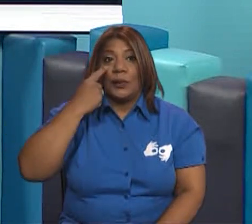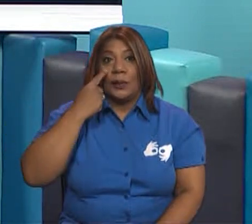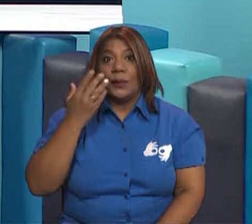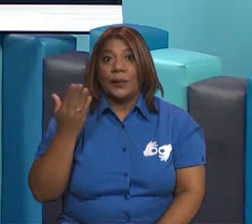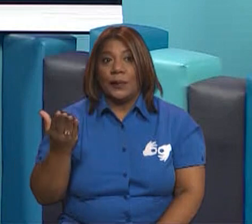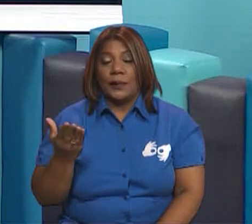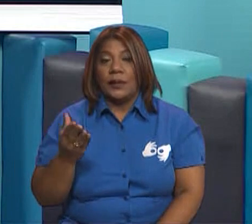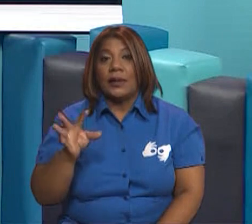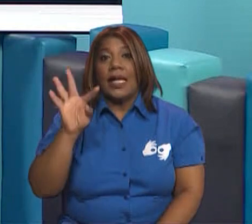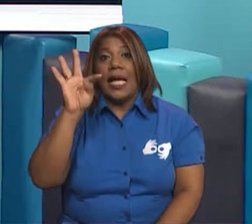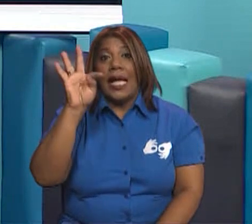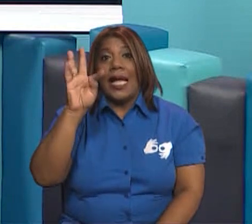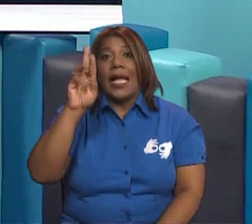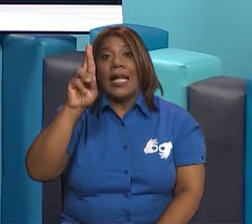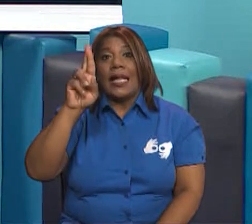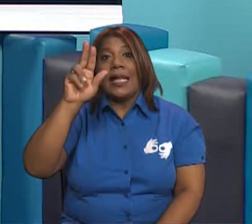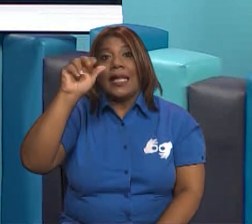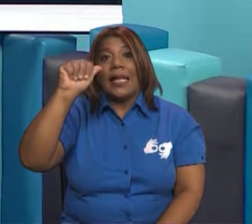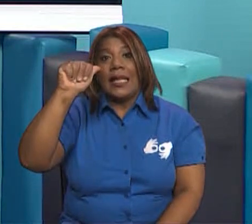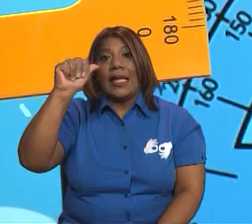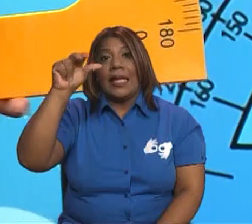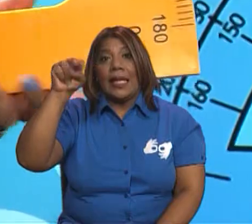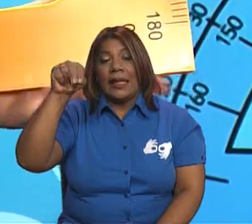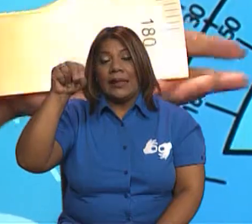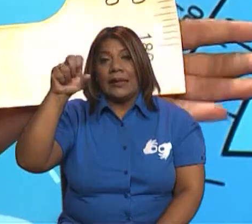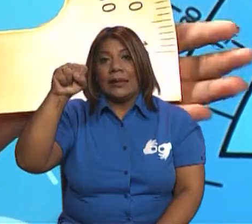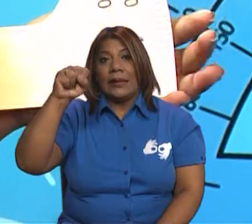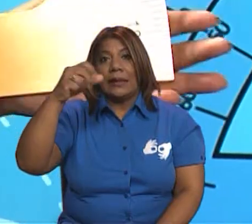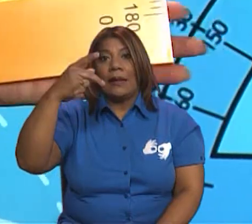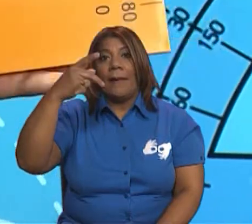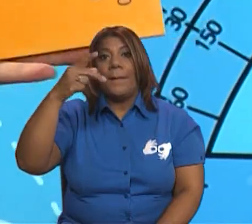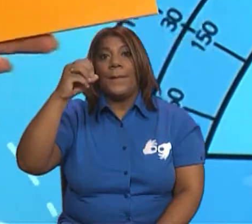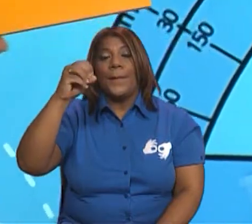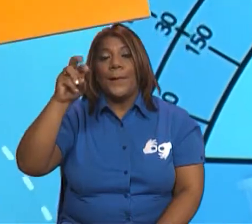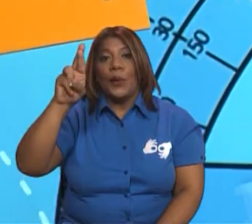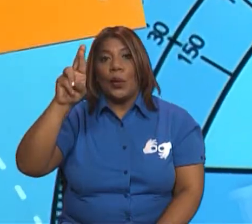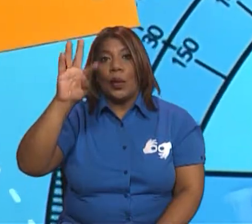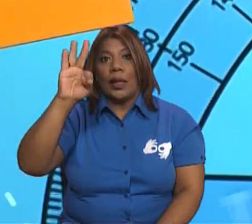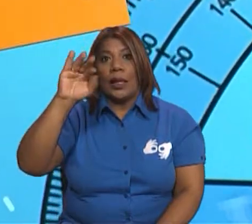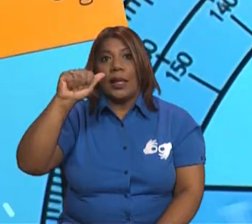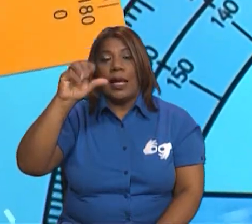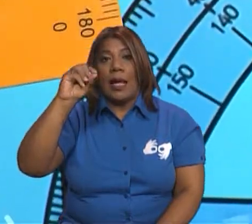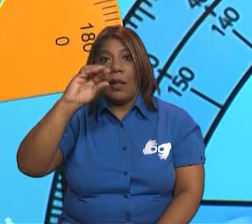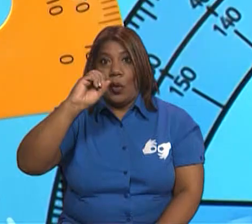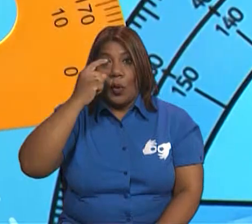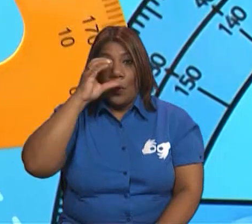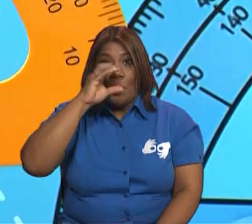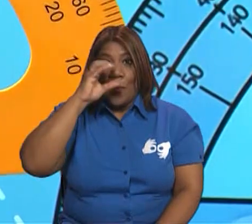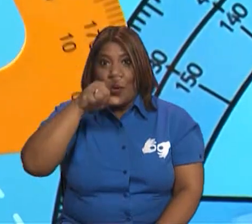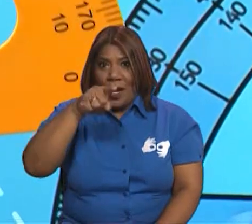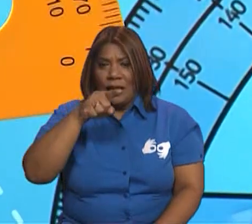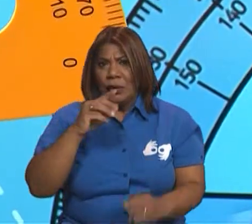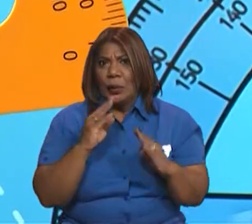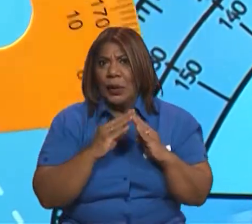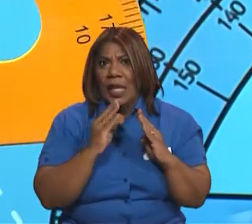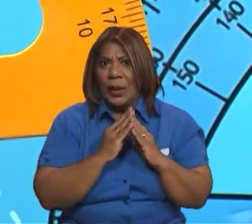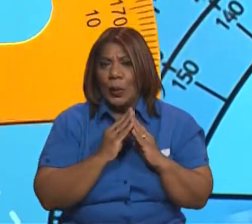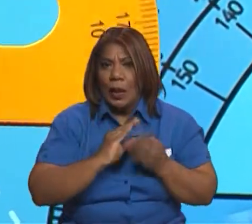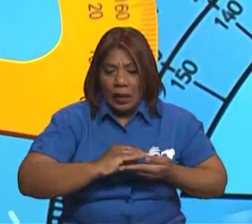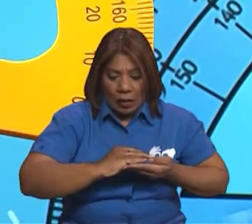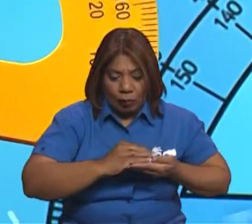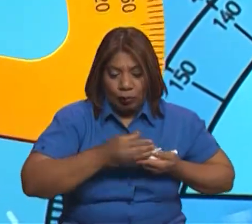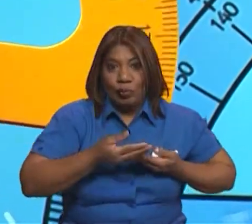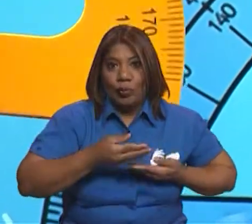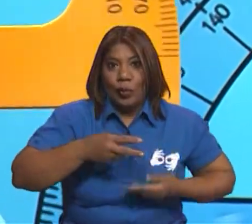un transportador para que podamos verlo. Si ustedes tienen en casa un juego de geometría, pueden revisar conmigo de qué se